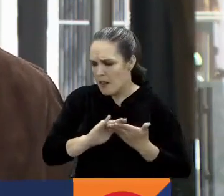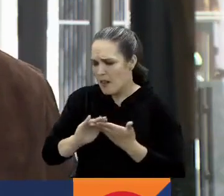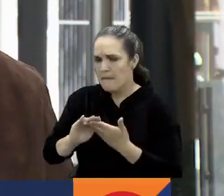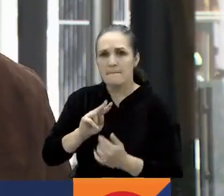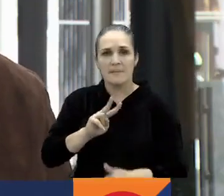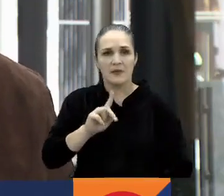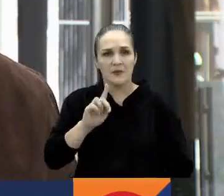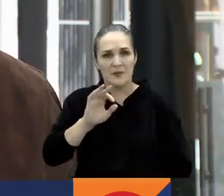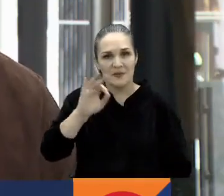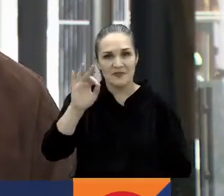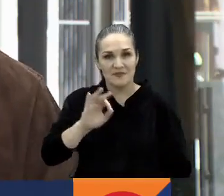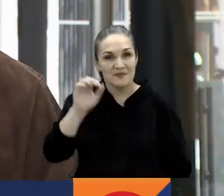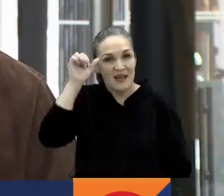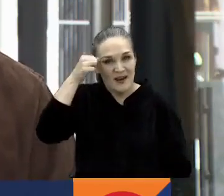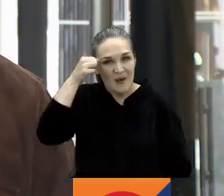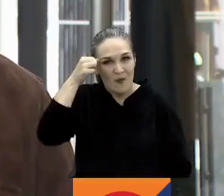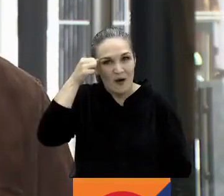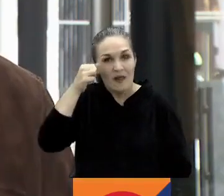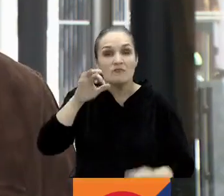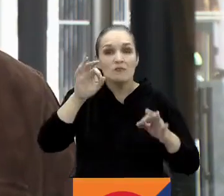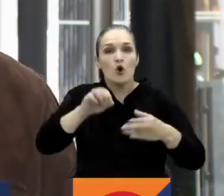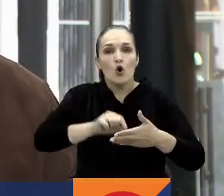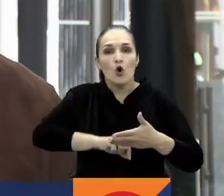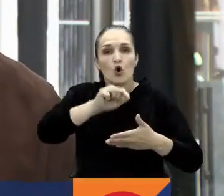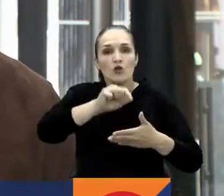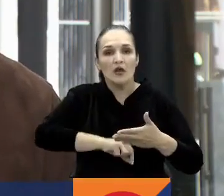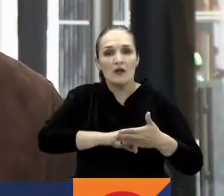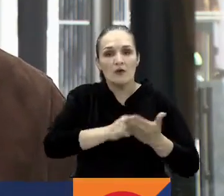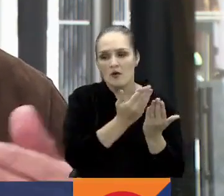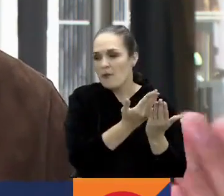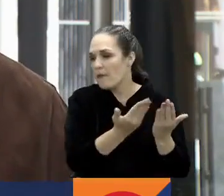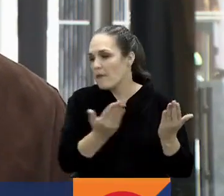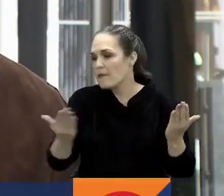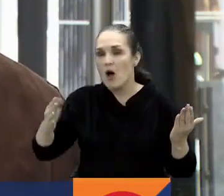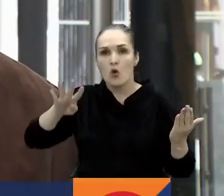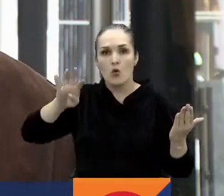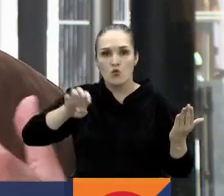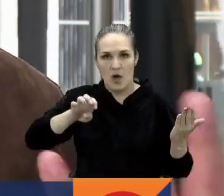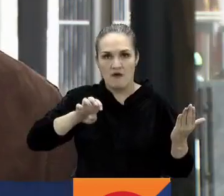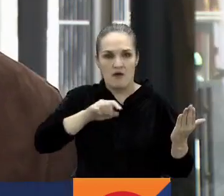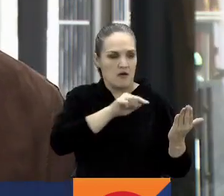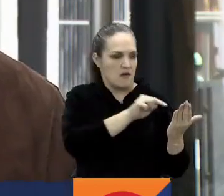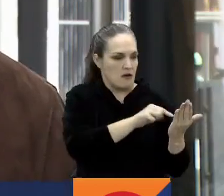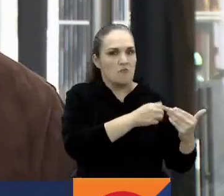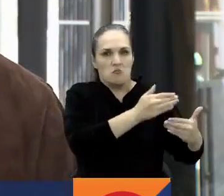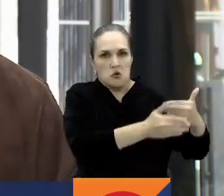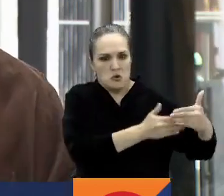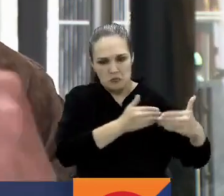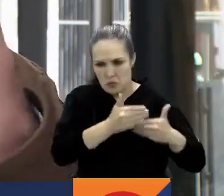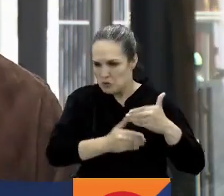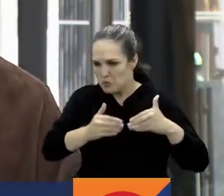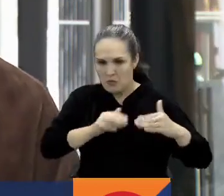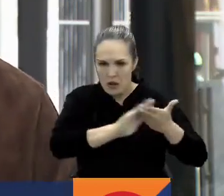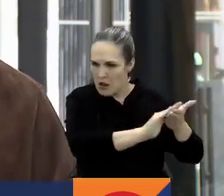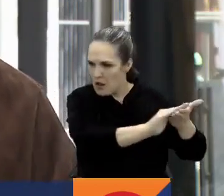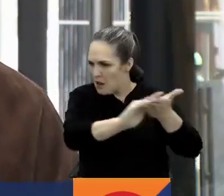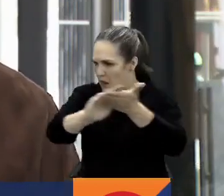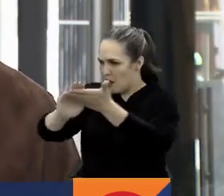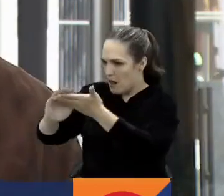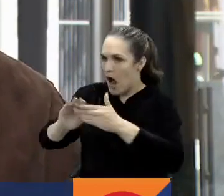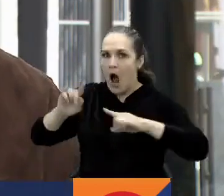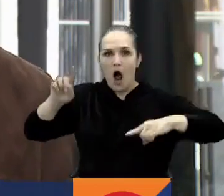Recuerden que dividimos todo el proyecto en nueve contratos cada contratista va con avances distintos Hay unos que van mejor hay unos que van casi en el 40% de avance otros